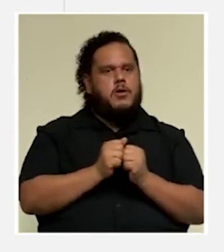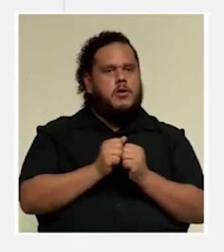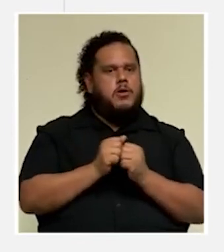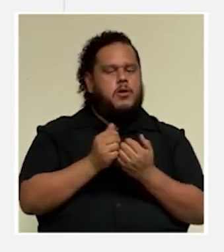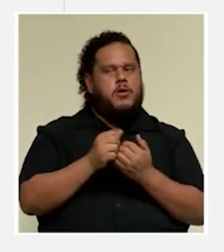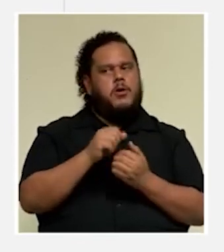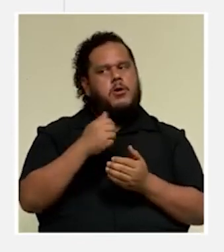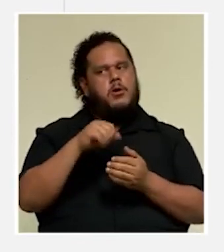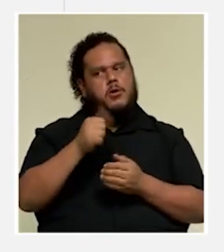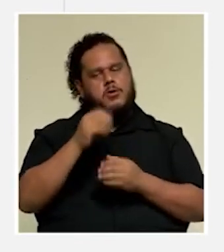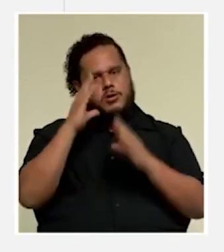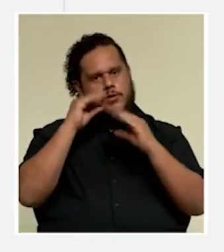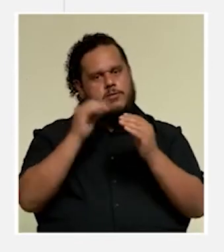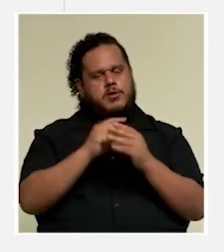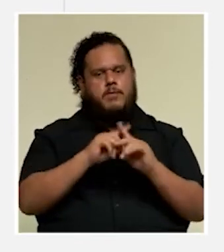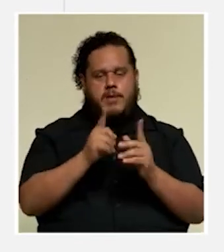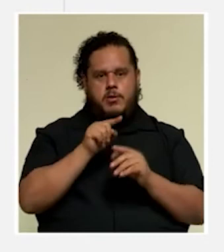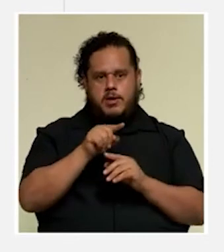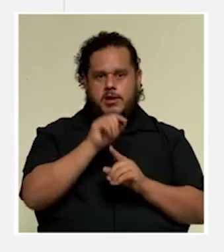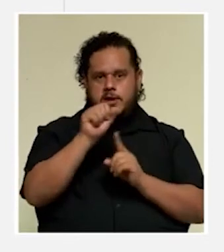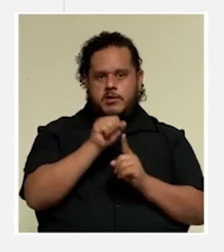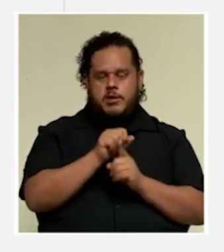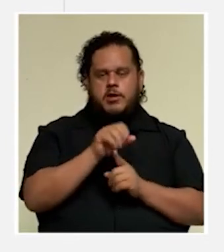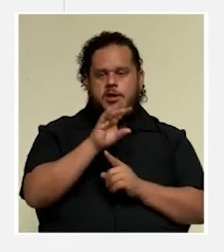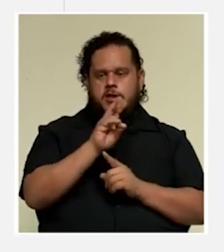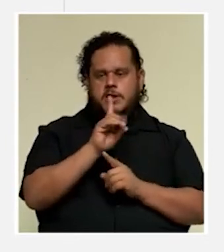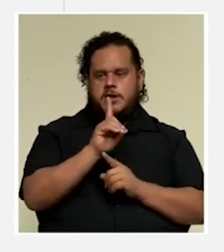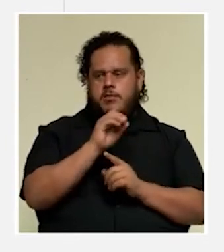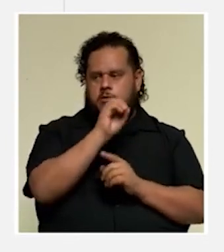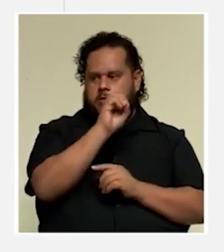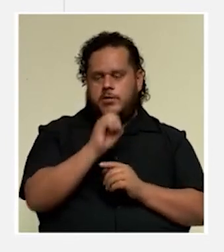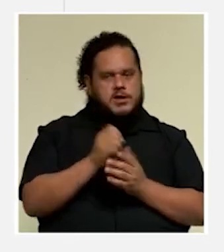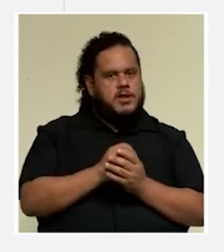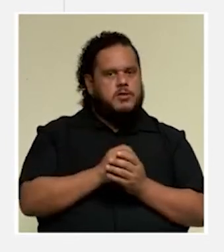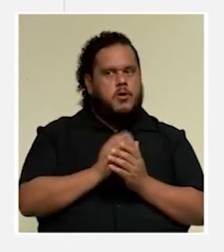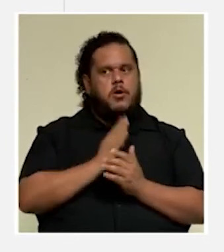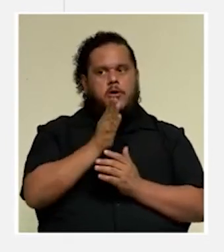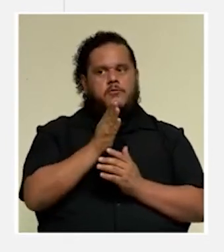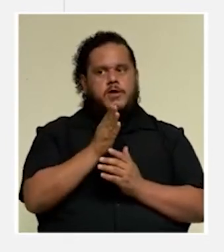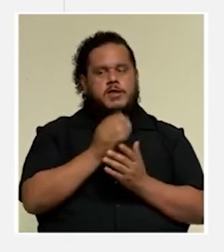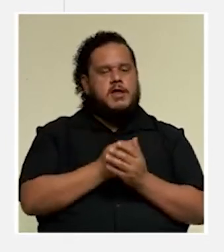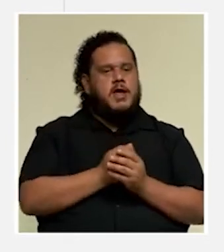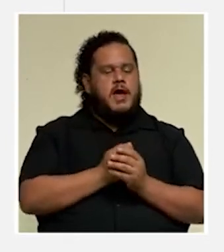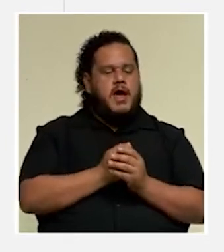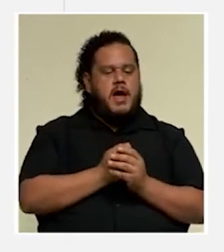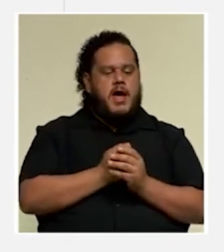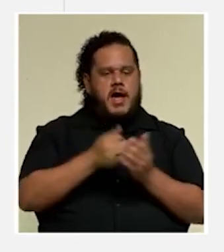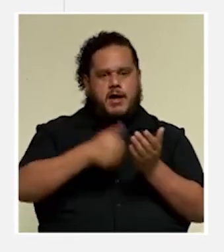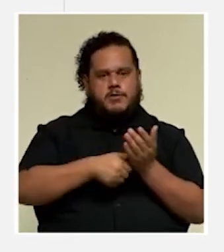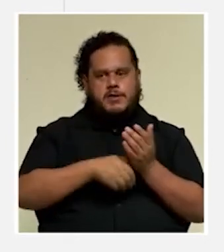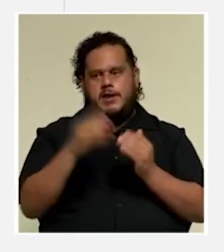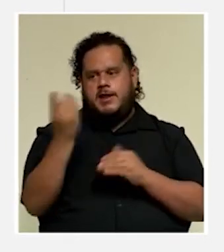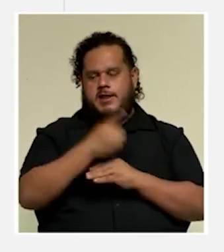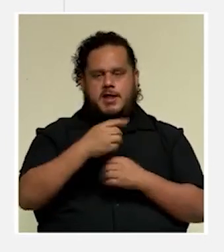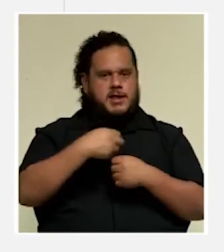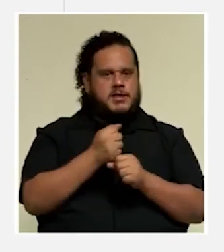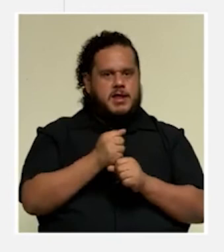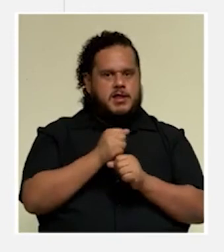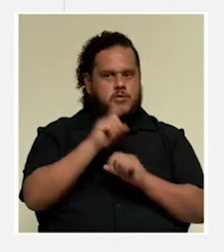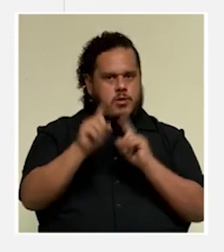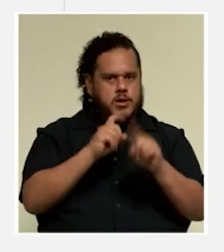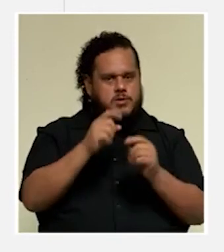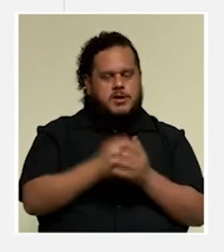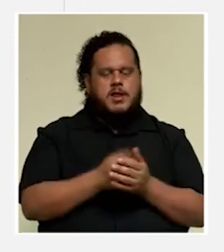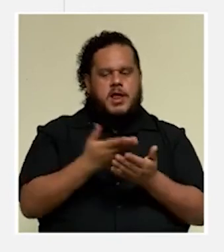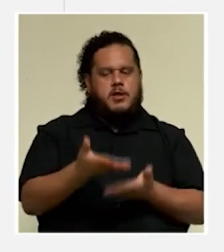gráficos anteriores. Pero en este caso, si este 71% efectivamente fuese a votar el día en que se le hizo la consulta,